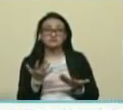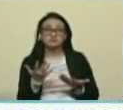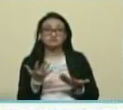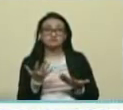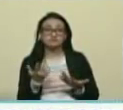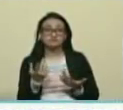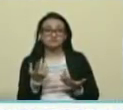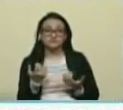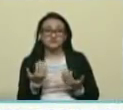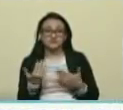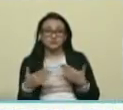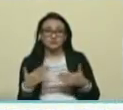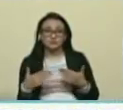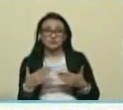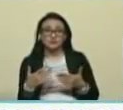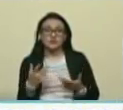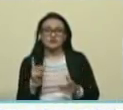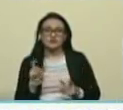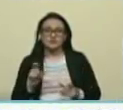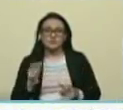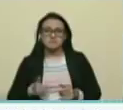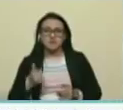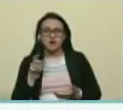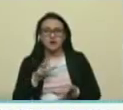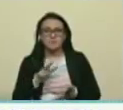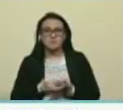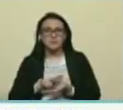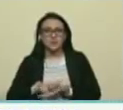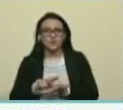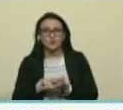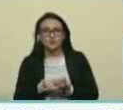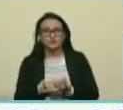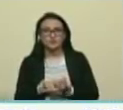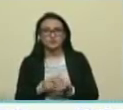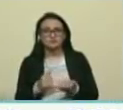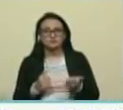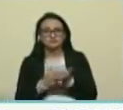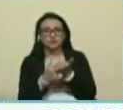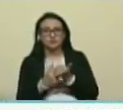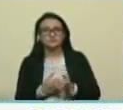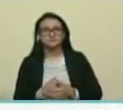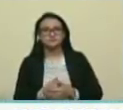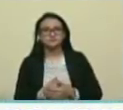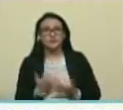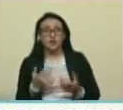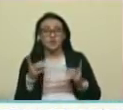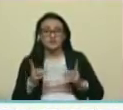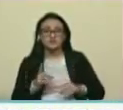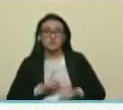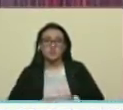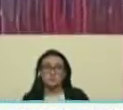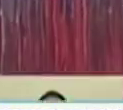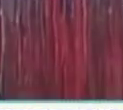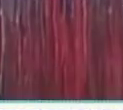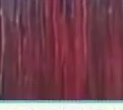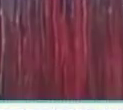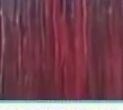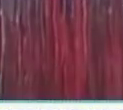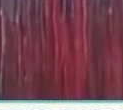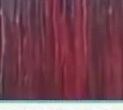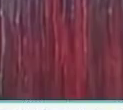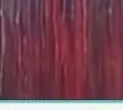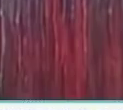más apoyo necesitamos y más impulso necesitamos, porque es la hora de las decisiones. Si hemos